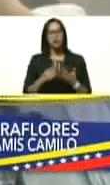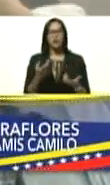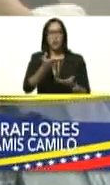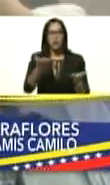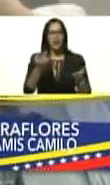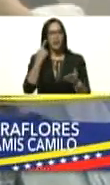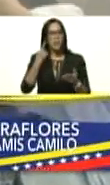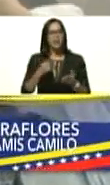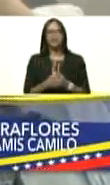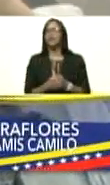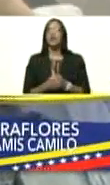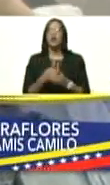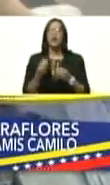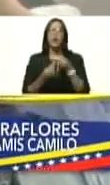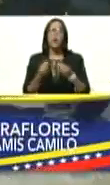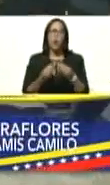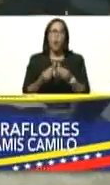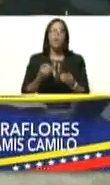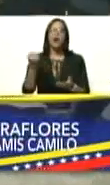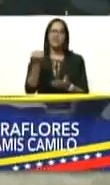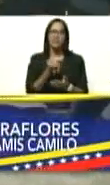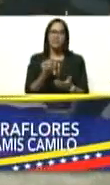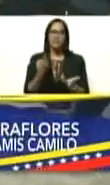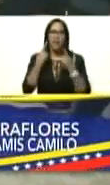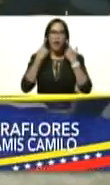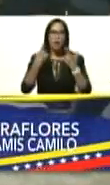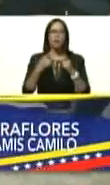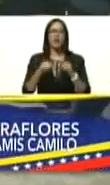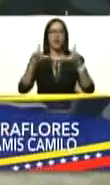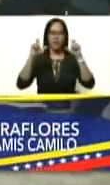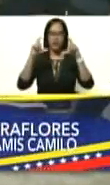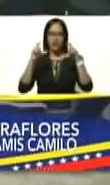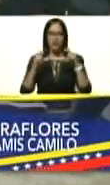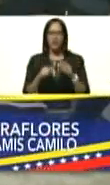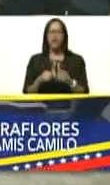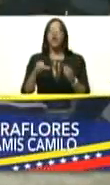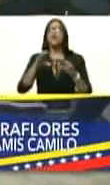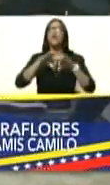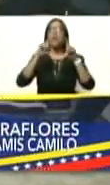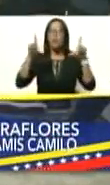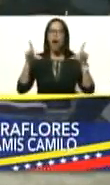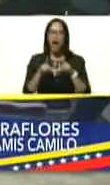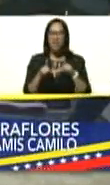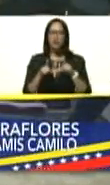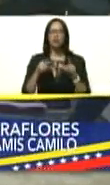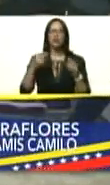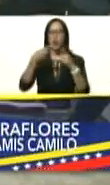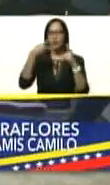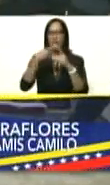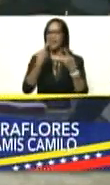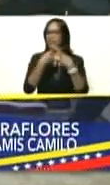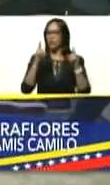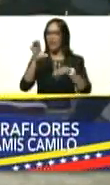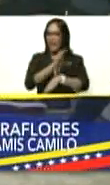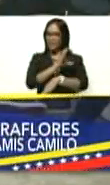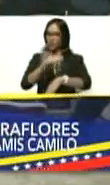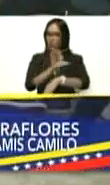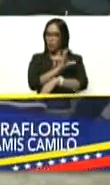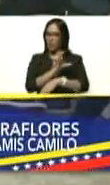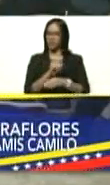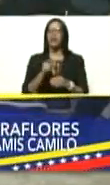traspasado fronteras como Asesina, Una Fotografía, Cuarto de Hotel, entre otros. Pero también hay